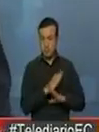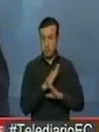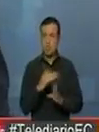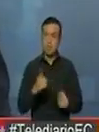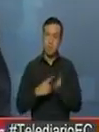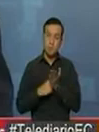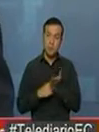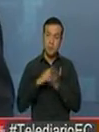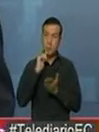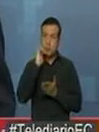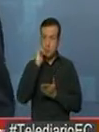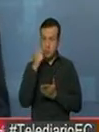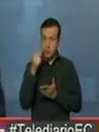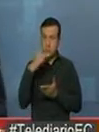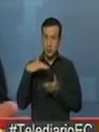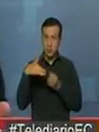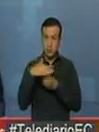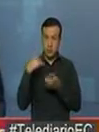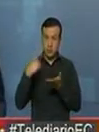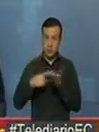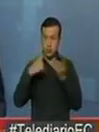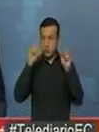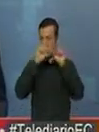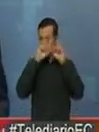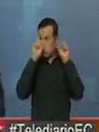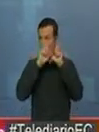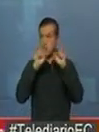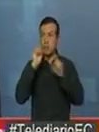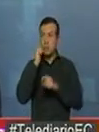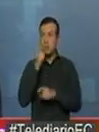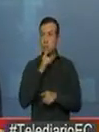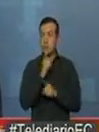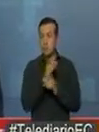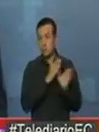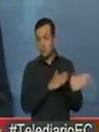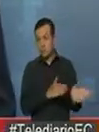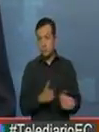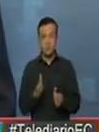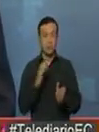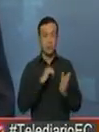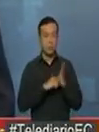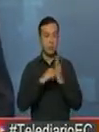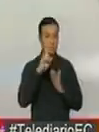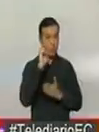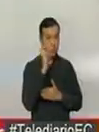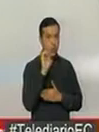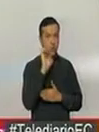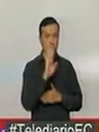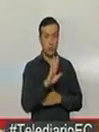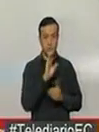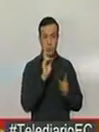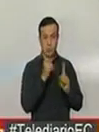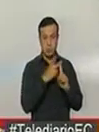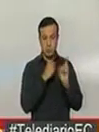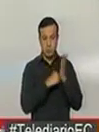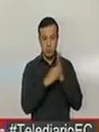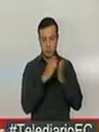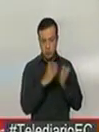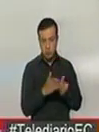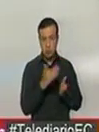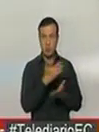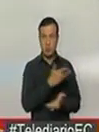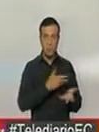llevará a cabo el día de mañana aquí en Quito con los operadores turísticos. Sí, y con la ministra de Turismo. La ministra de Turismo o su viceministro, la ministra también